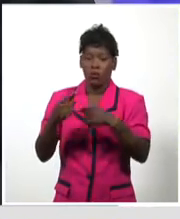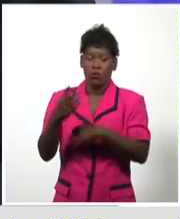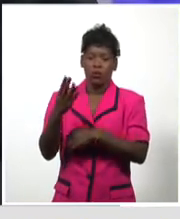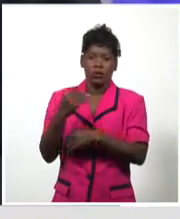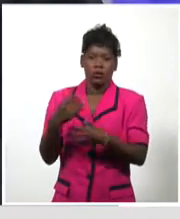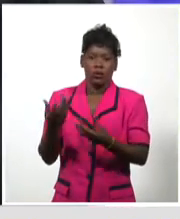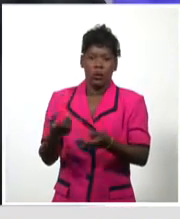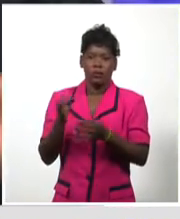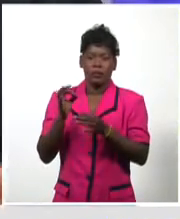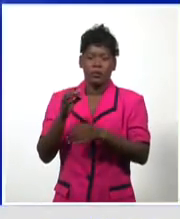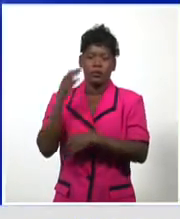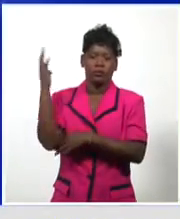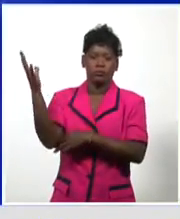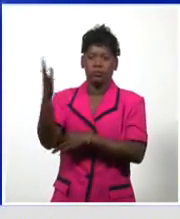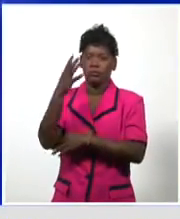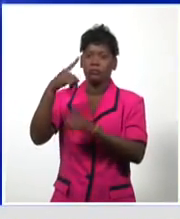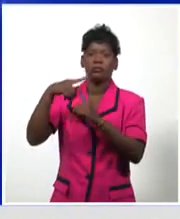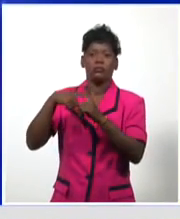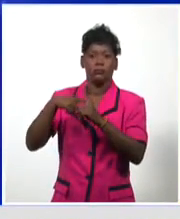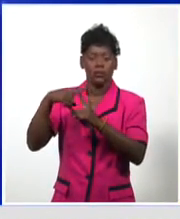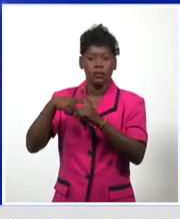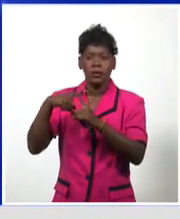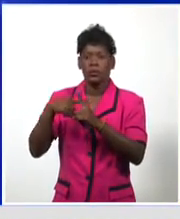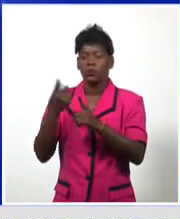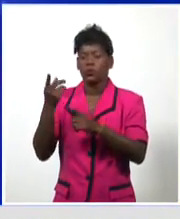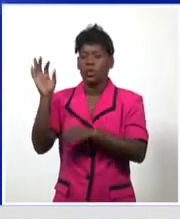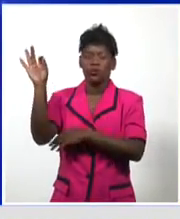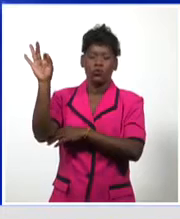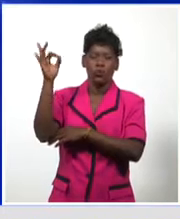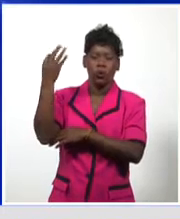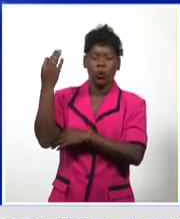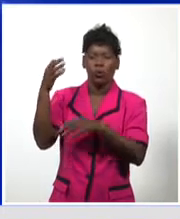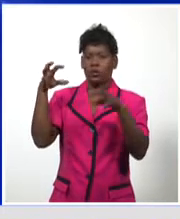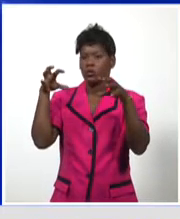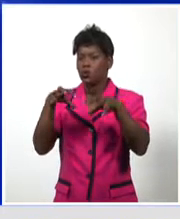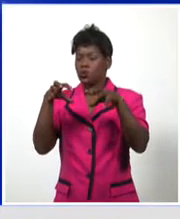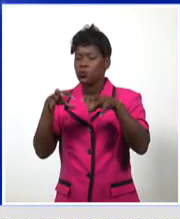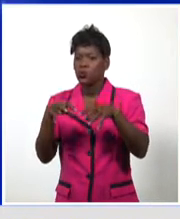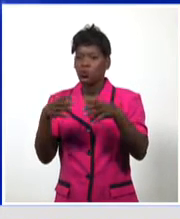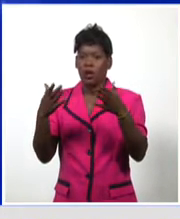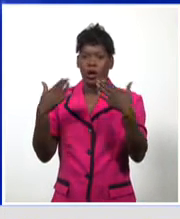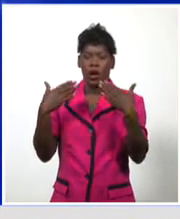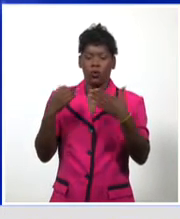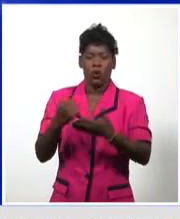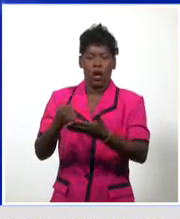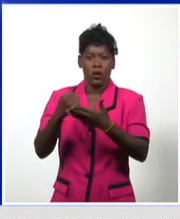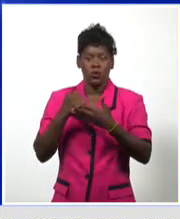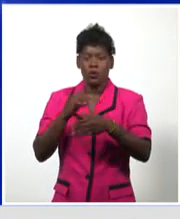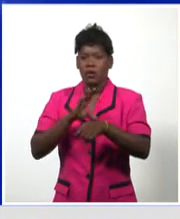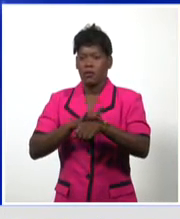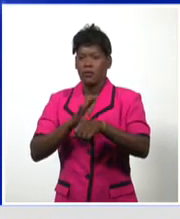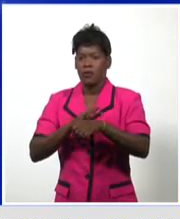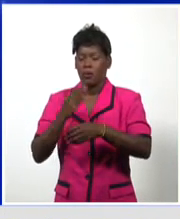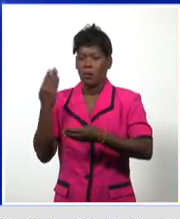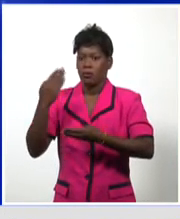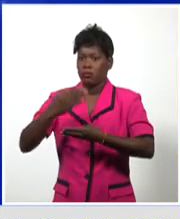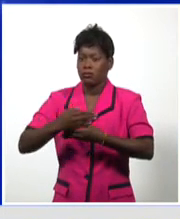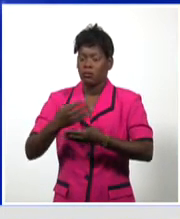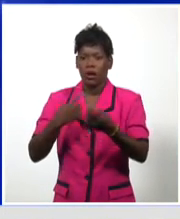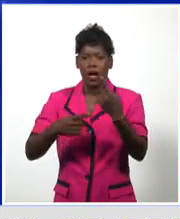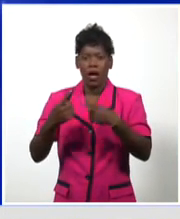de las precipitaciones, de la radiación solar. De hecho, en el mundo, si el calor favorece o no. Exactamente. De hecho, en el mundo, desde los primeros meses